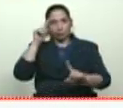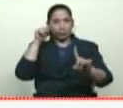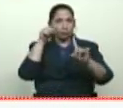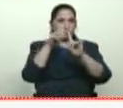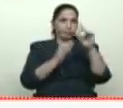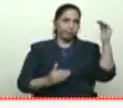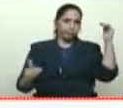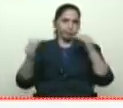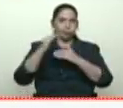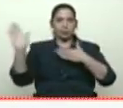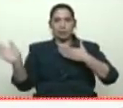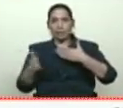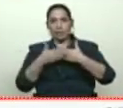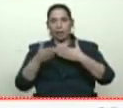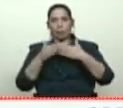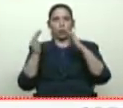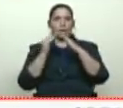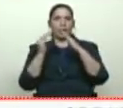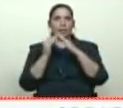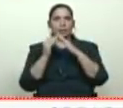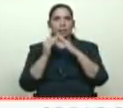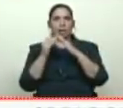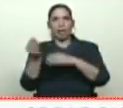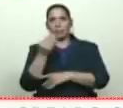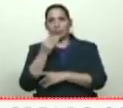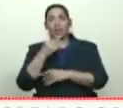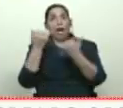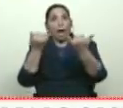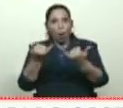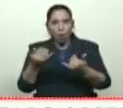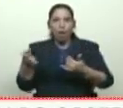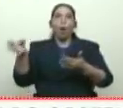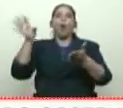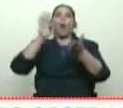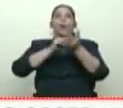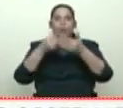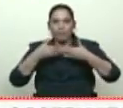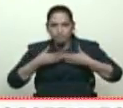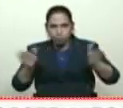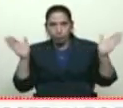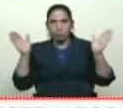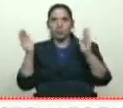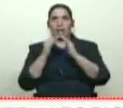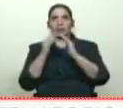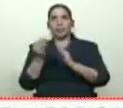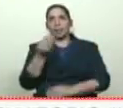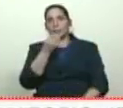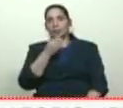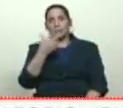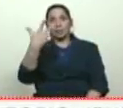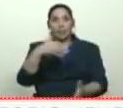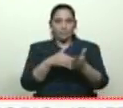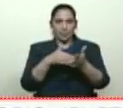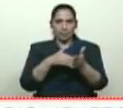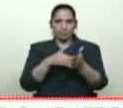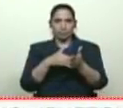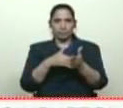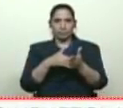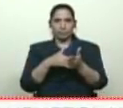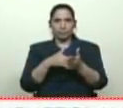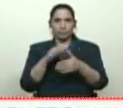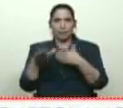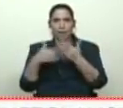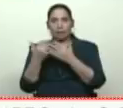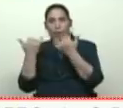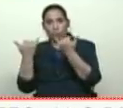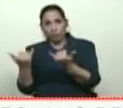meta, cerramos la casa de alimentación. Ahora tuvimos que abrir las casas de alimentación. Llevamos 3.000 y en este momento tenemos